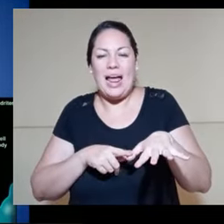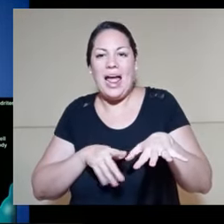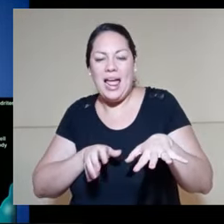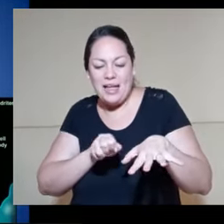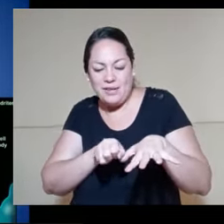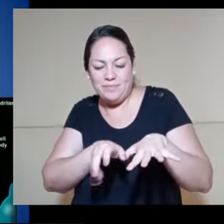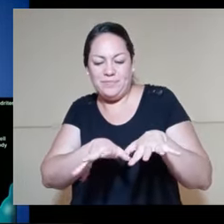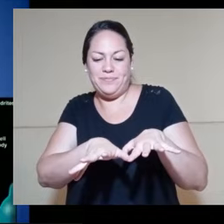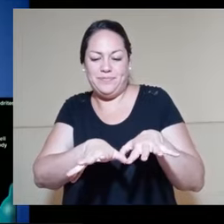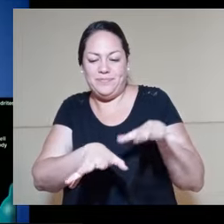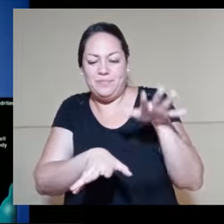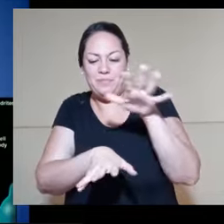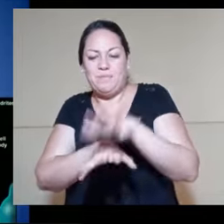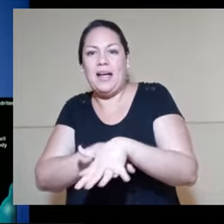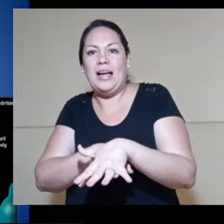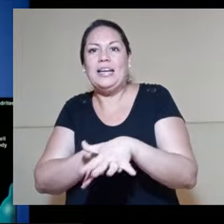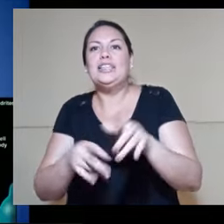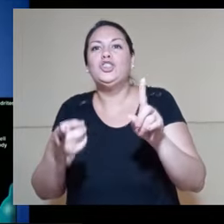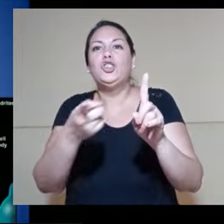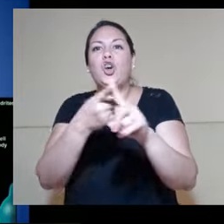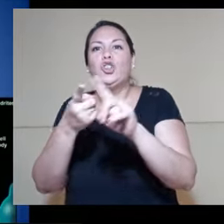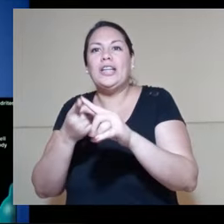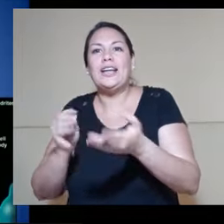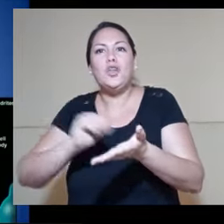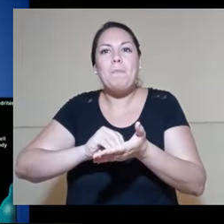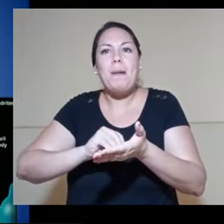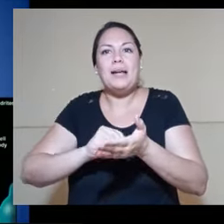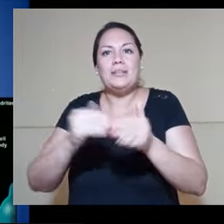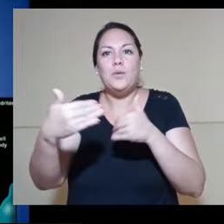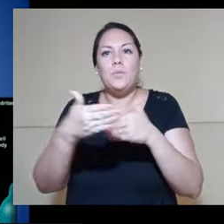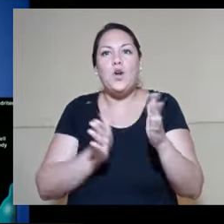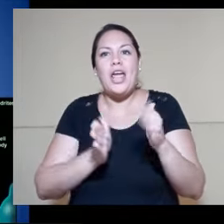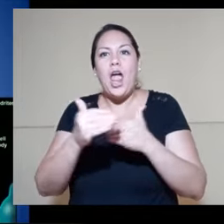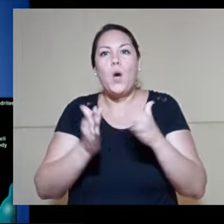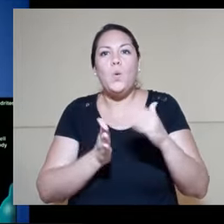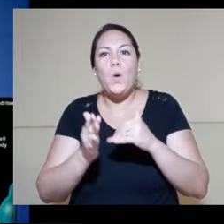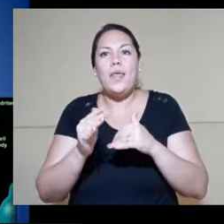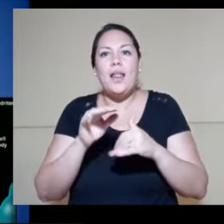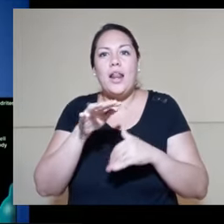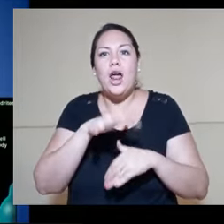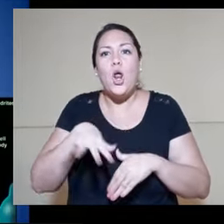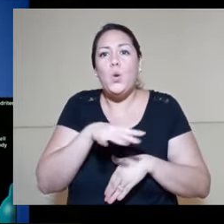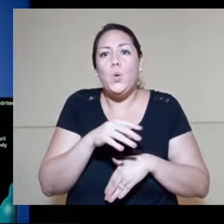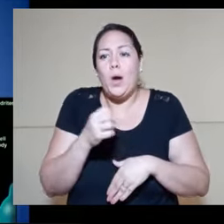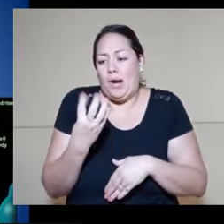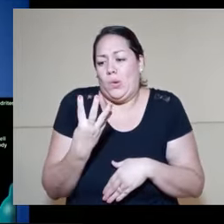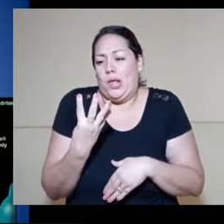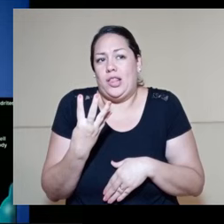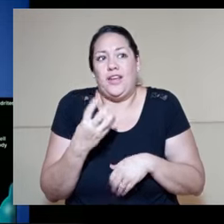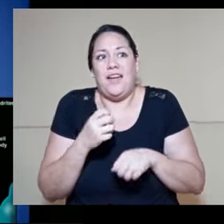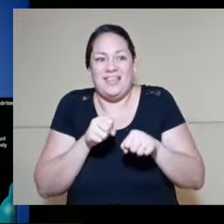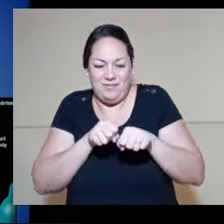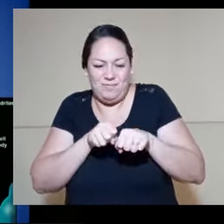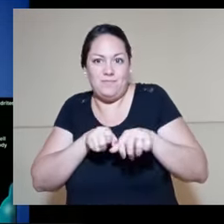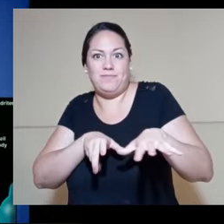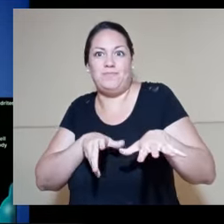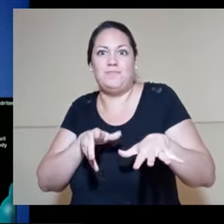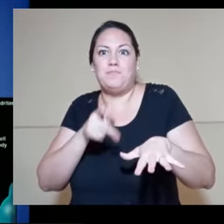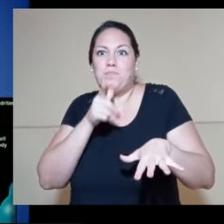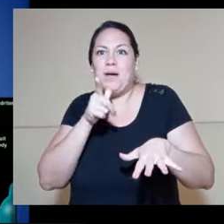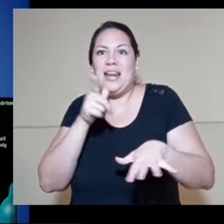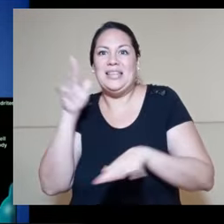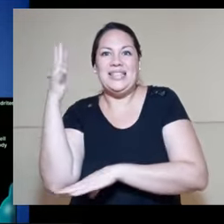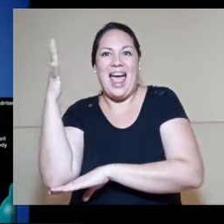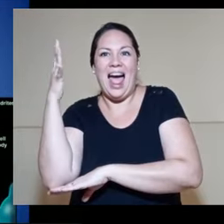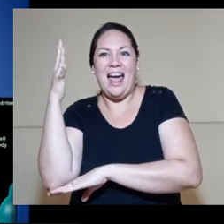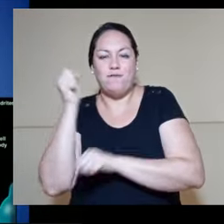¿para qué? Para aumentar la superficie de contacto, porque si fuera cuadrada, tendría nada más que posibilidades de comunicarse con 4 neuronas.